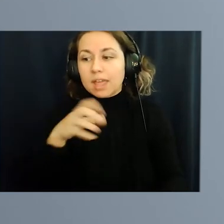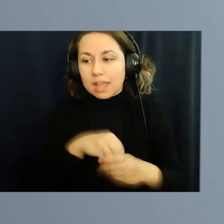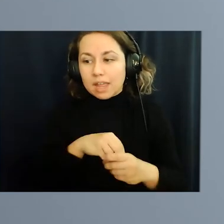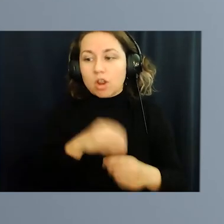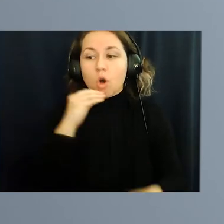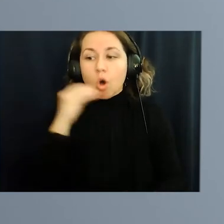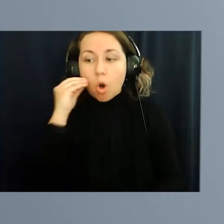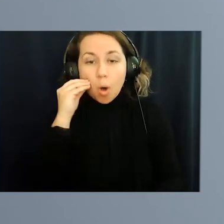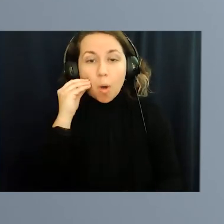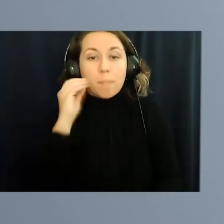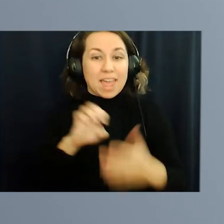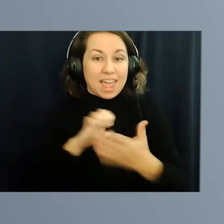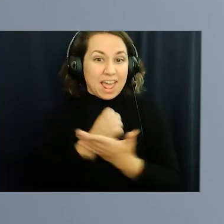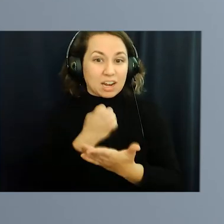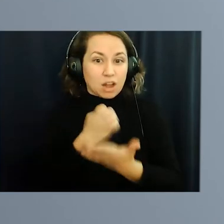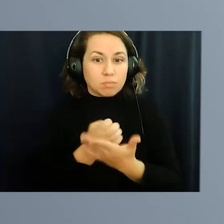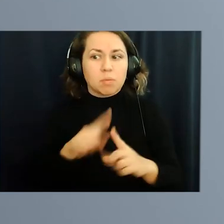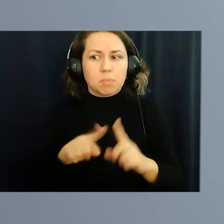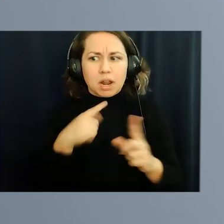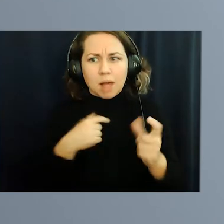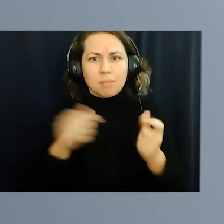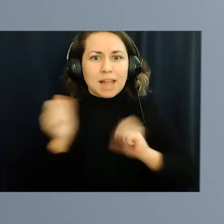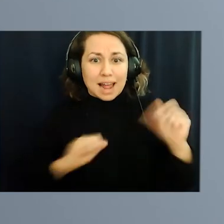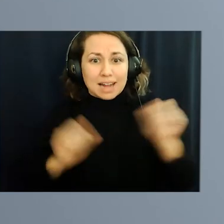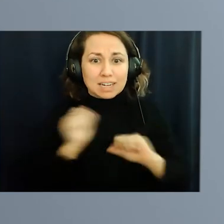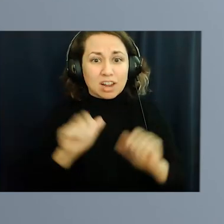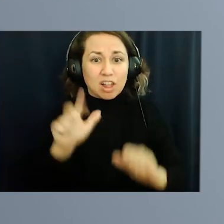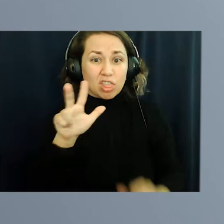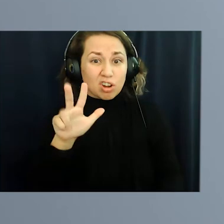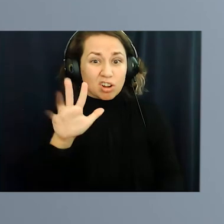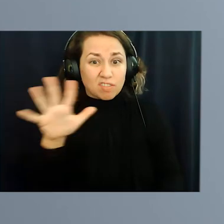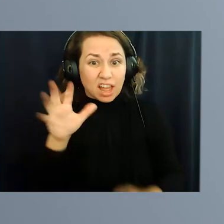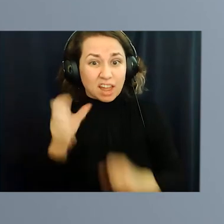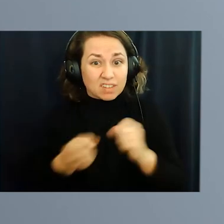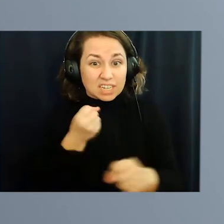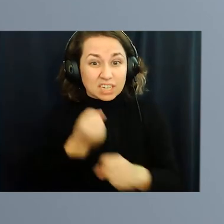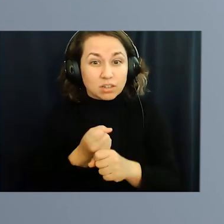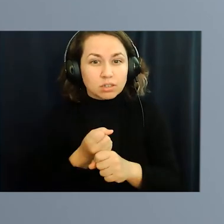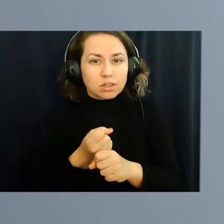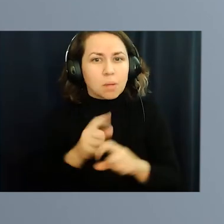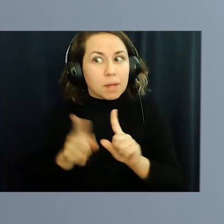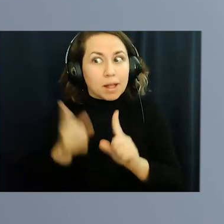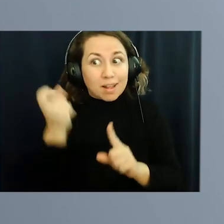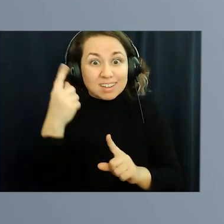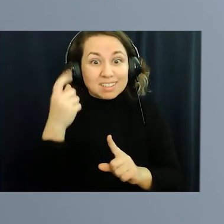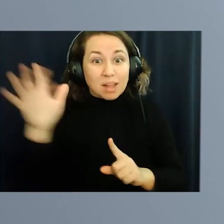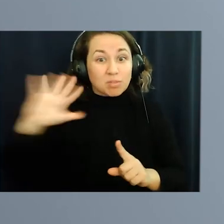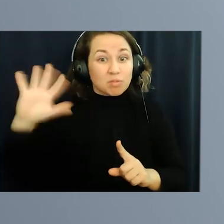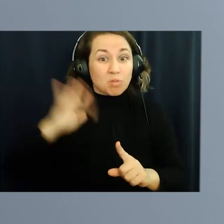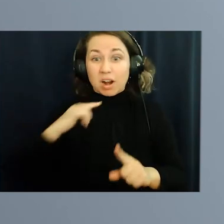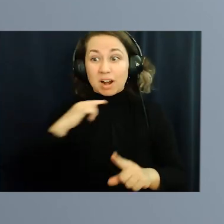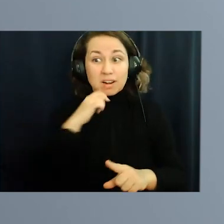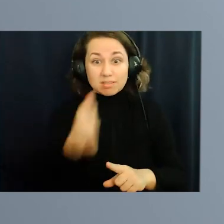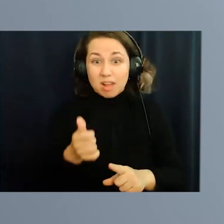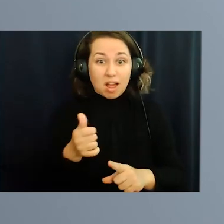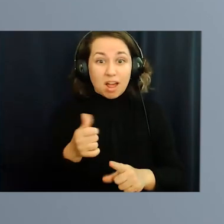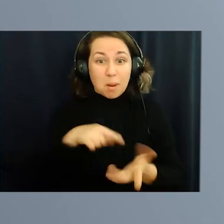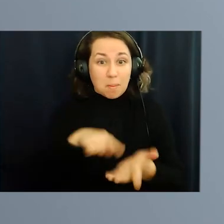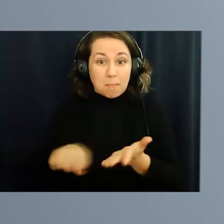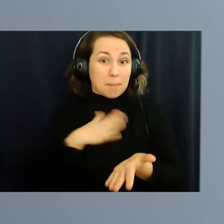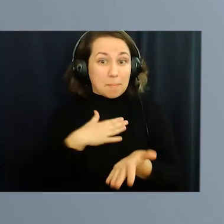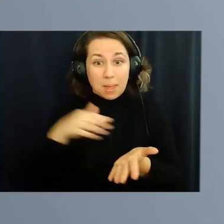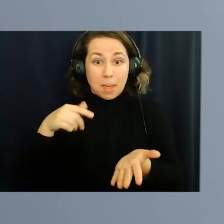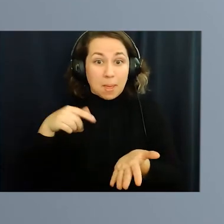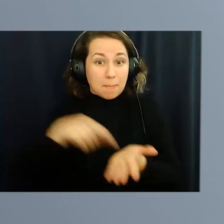y el actuar no siempre pagó las cuentas. Y me he preparado para tener una variedad de trabajos. He trabajado